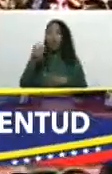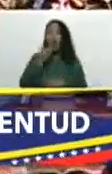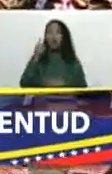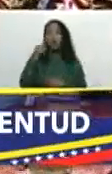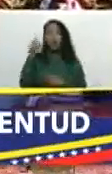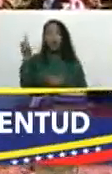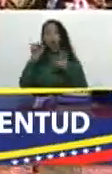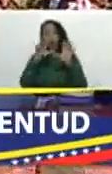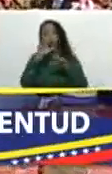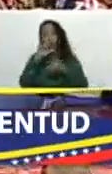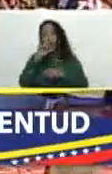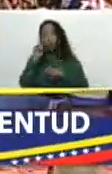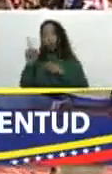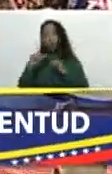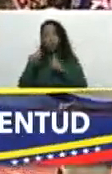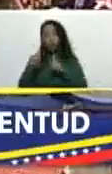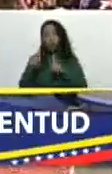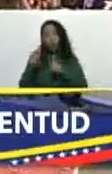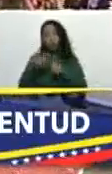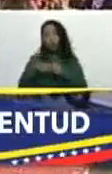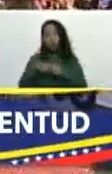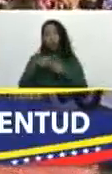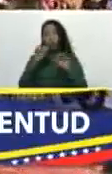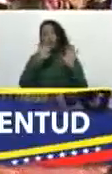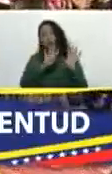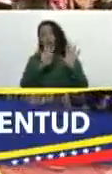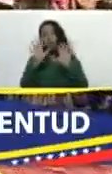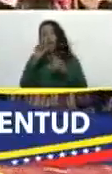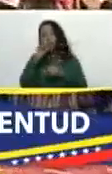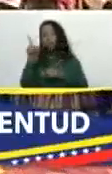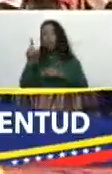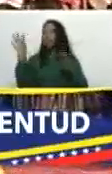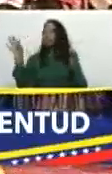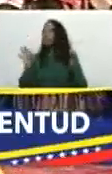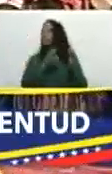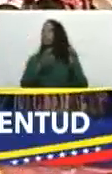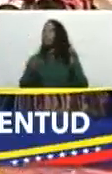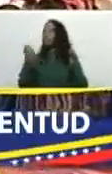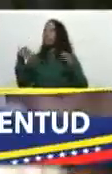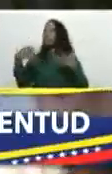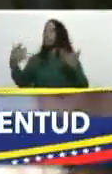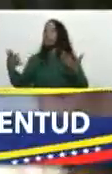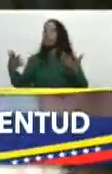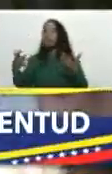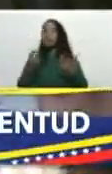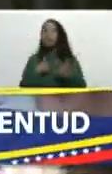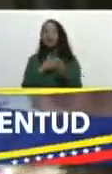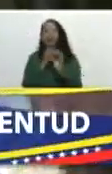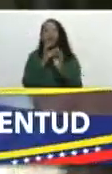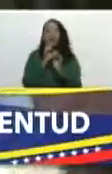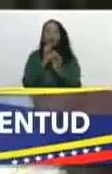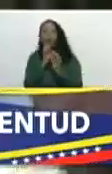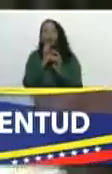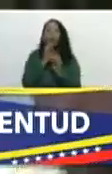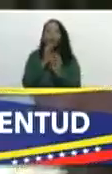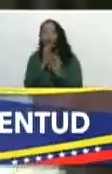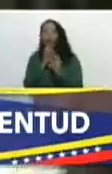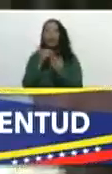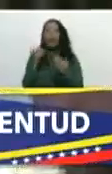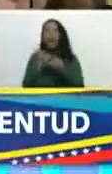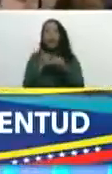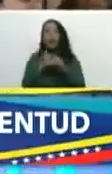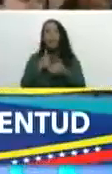los 8 años. 8 9, años. 10 años por ahí. ¿Y qué instrumento tocabas? Yo soy flautista. Flautista, igual que Nico, mi